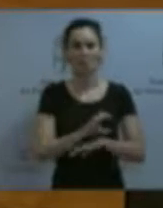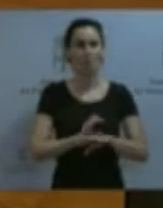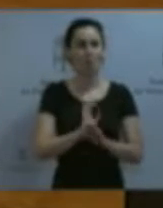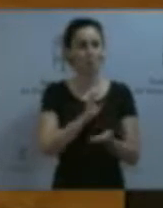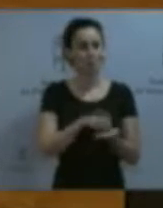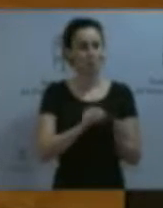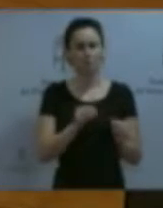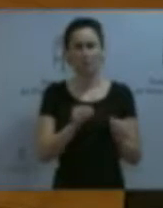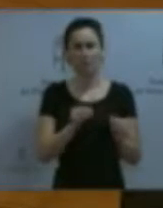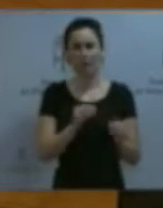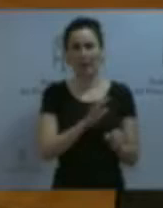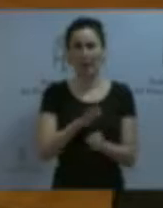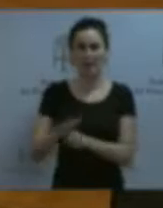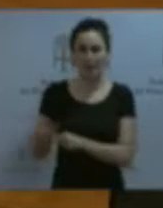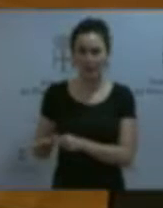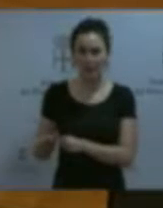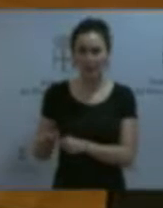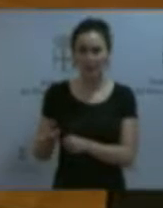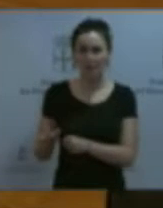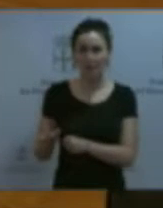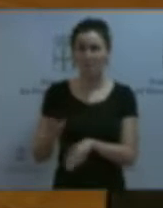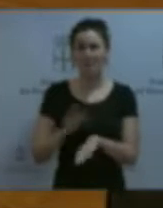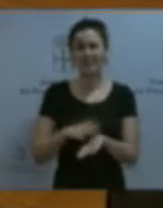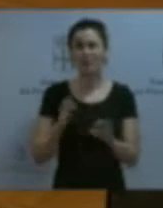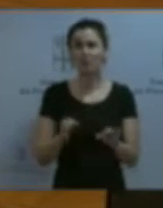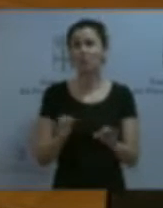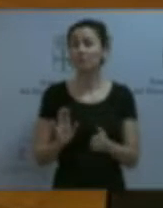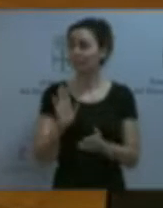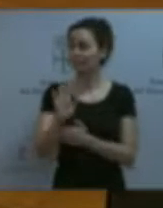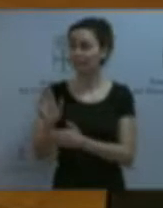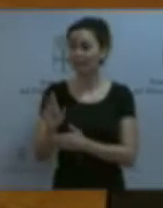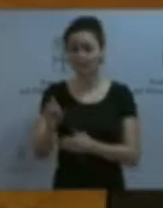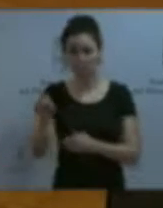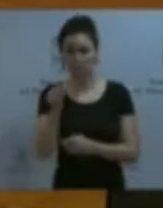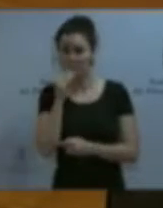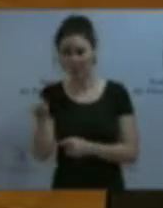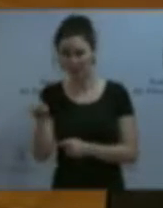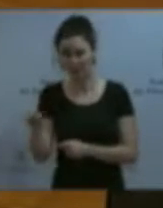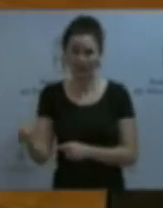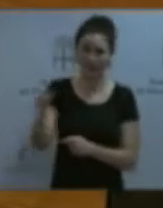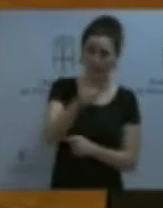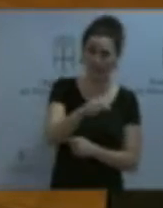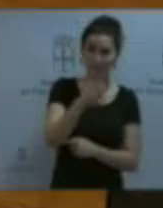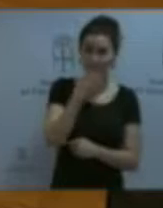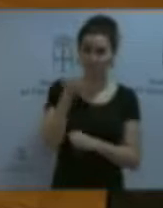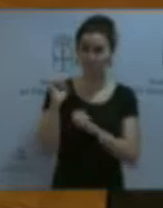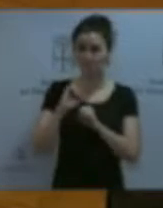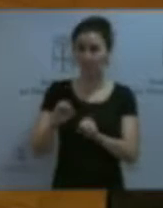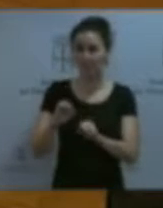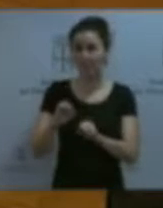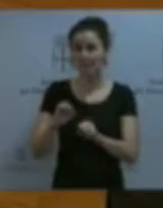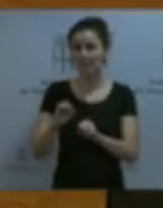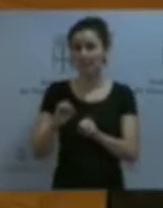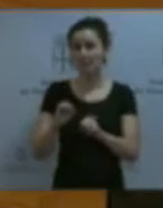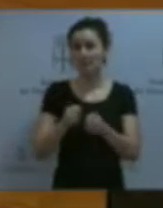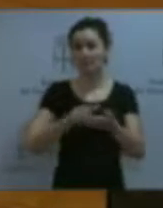área para que se deje de comunicar a las personas a las que se les ofrece derivación que si rechacen esta derivación se les relega al